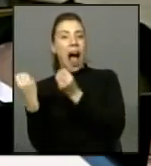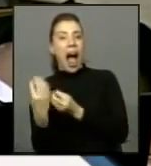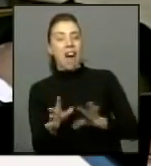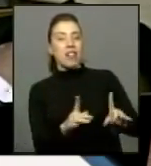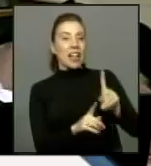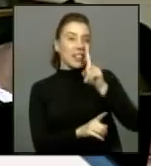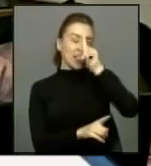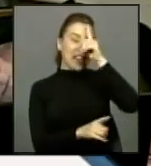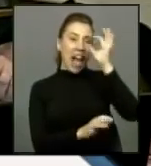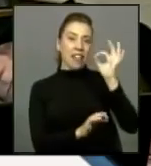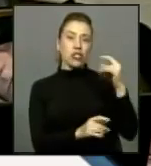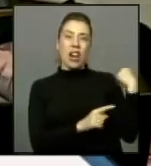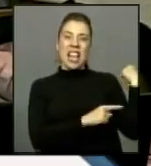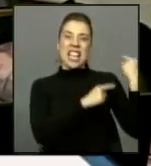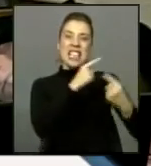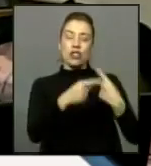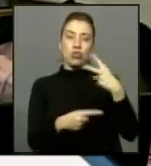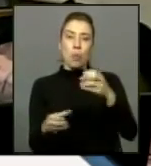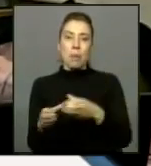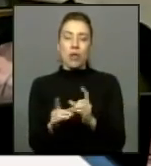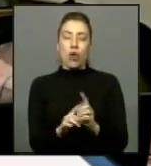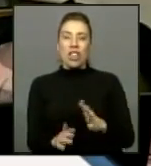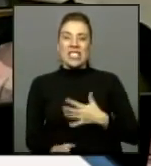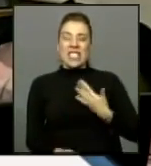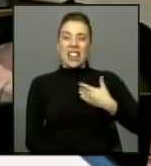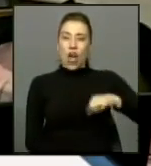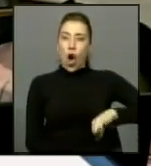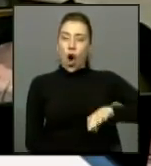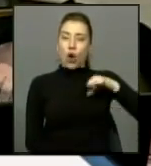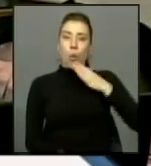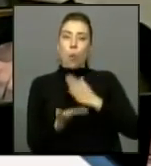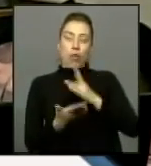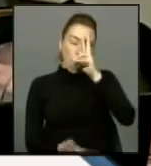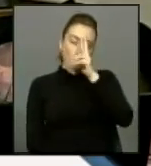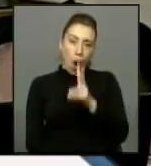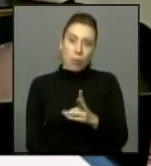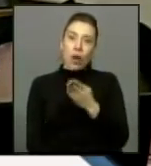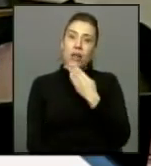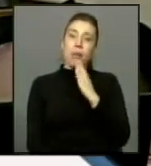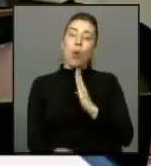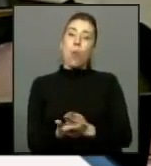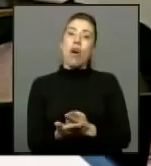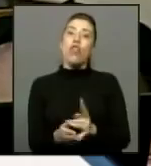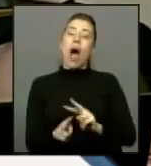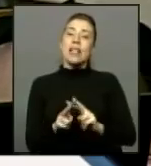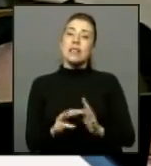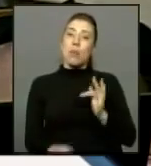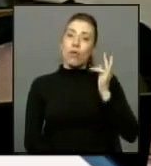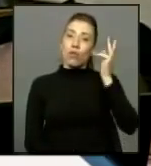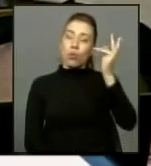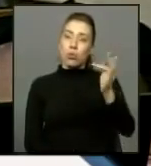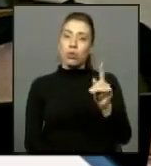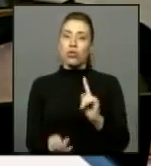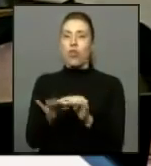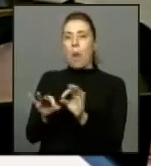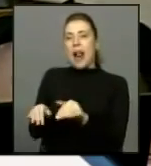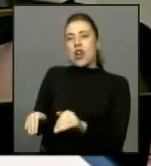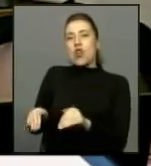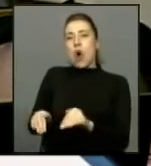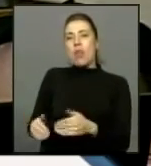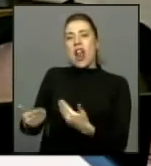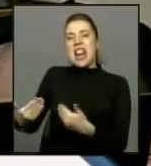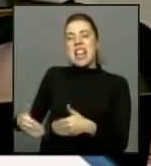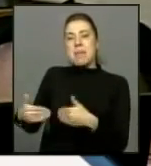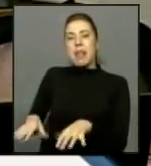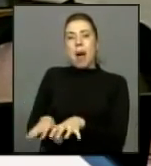tradición histórica de sus partidos, de la cual no basta con sentirse orgullosos en momentos de homenajes, sino también cuando construimos futuro. Se acomodaron a los límites del